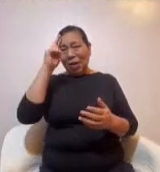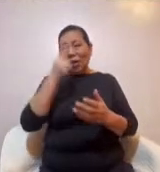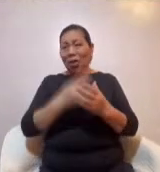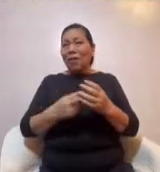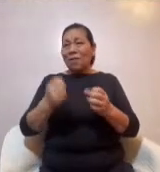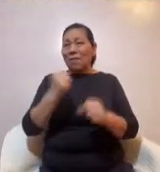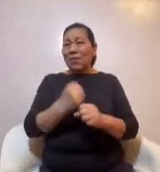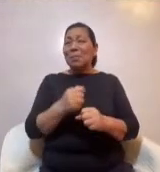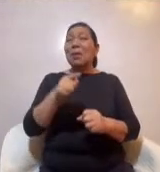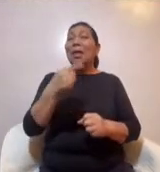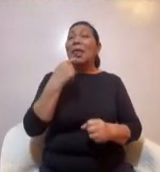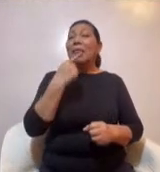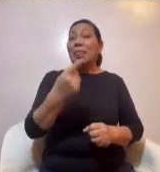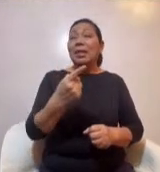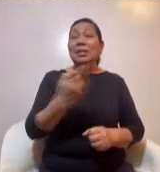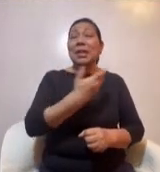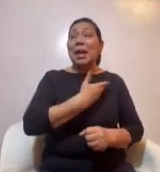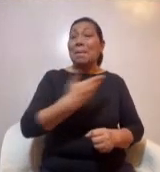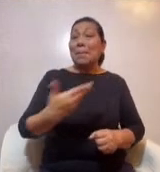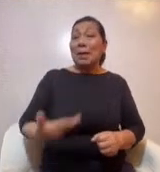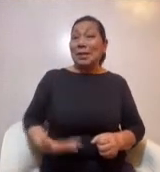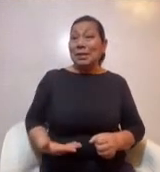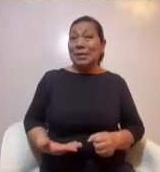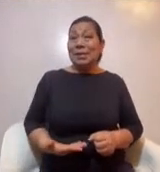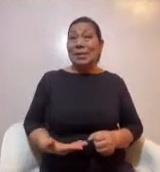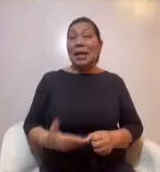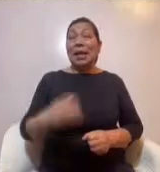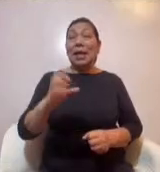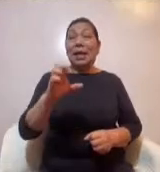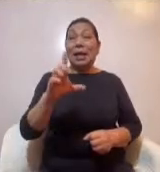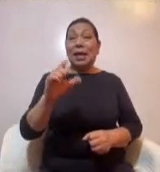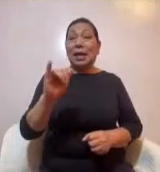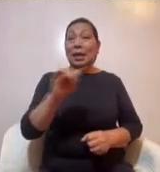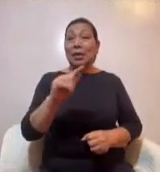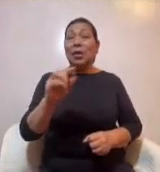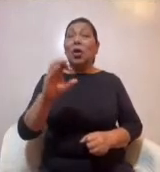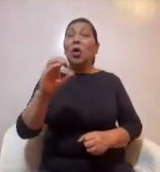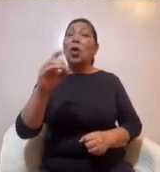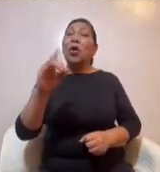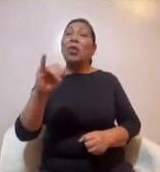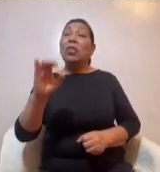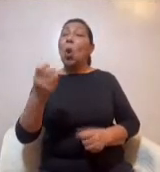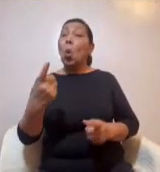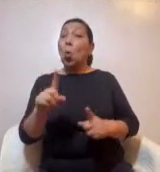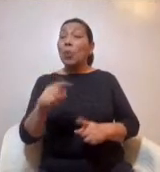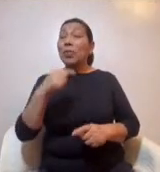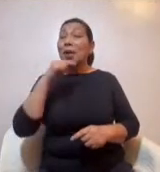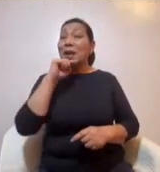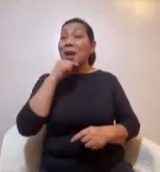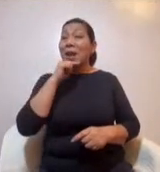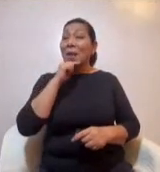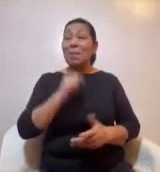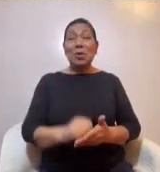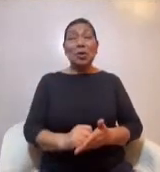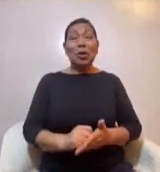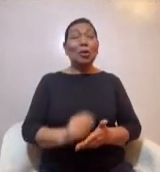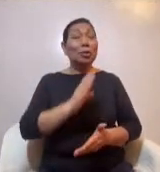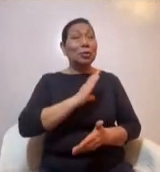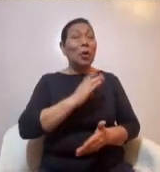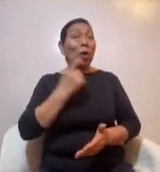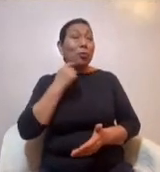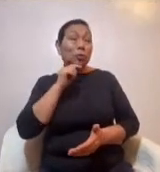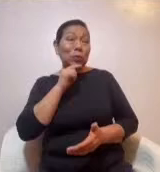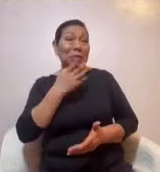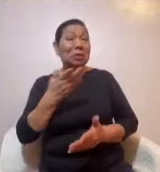que se confirma aquello que dice nuestra presidenta Elizabeth Odio, que cuando las mujeres